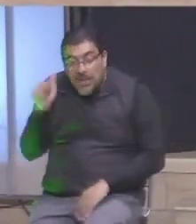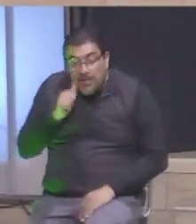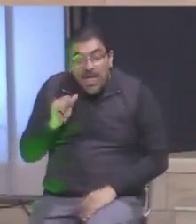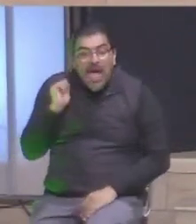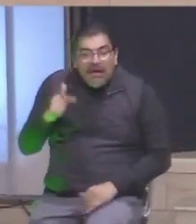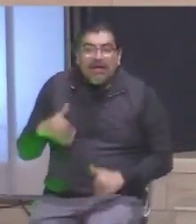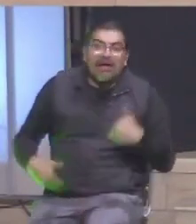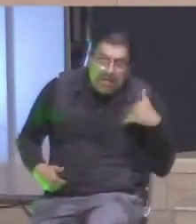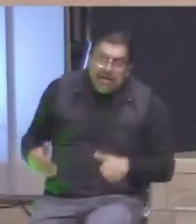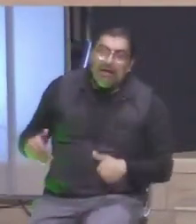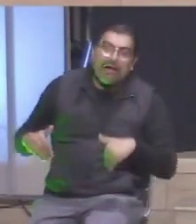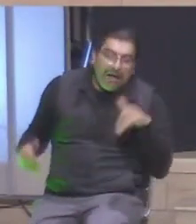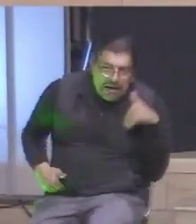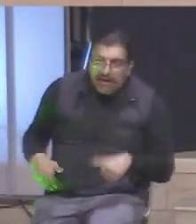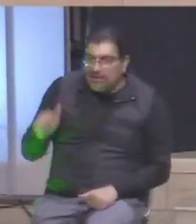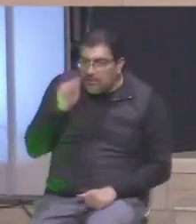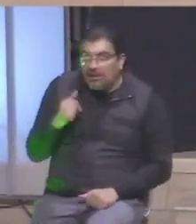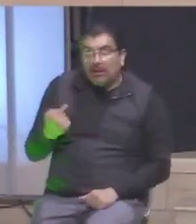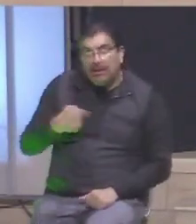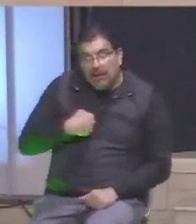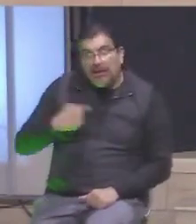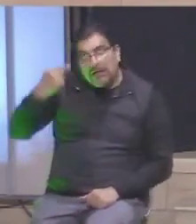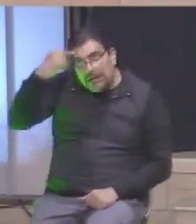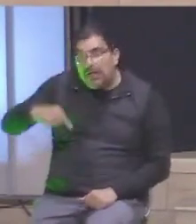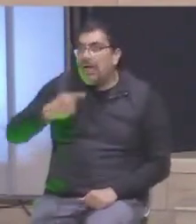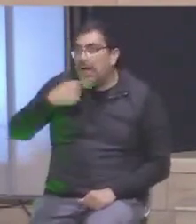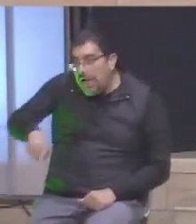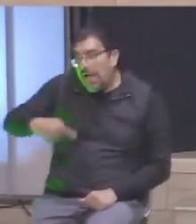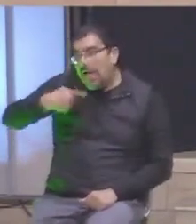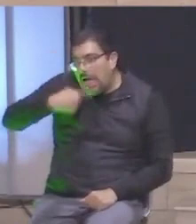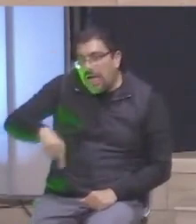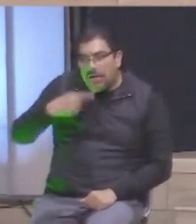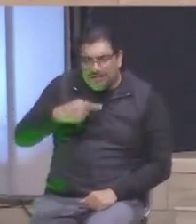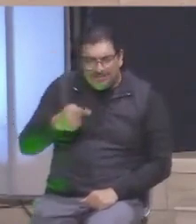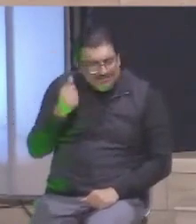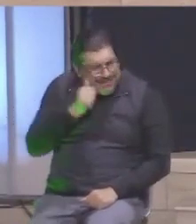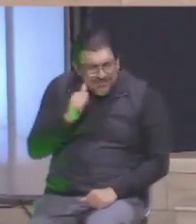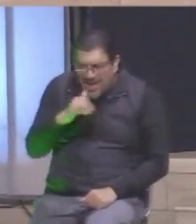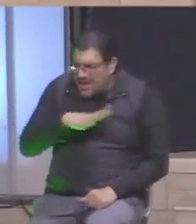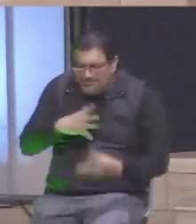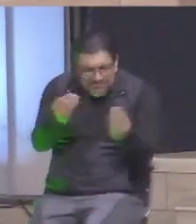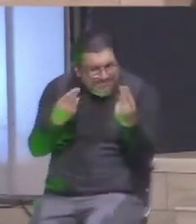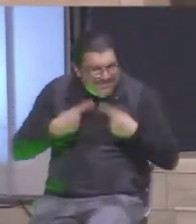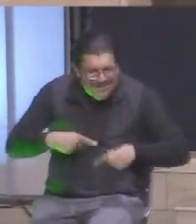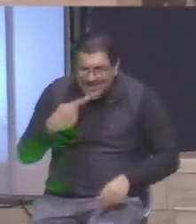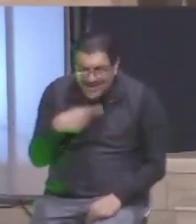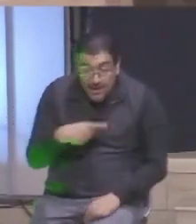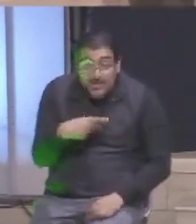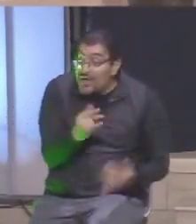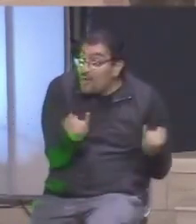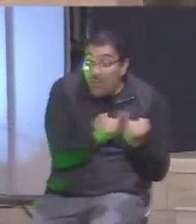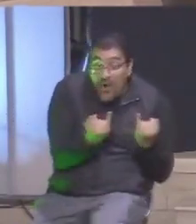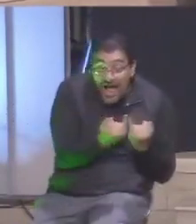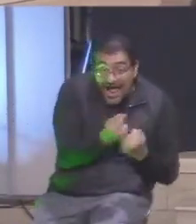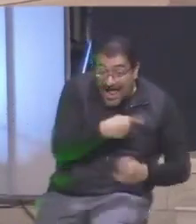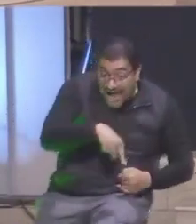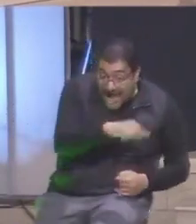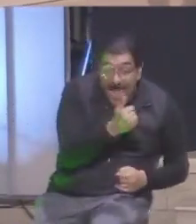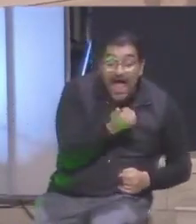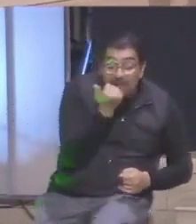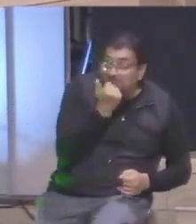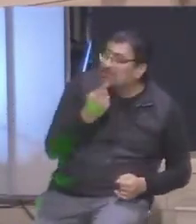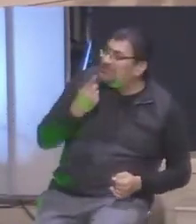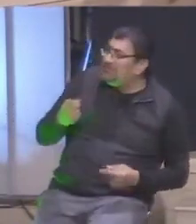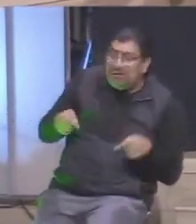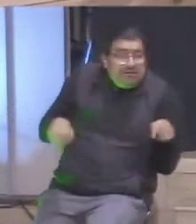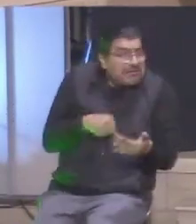sentir incómodo que te hace sentir como estrecho entonces me llama atención lo que dice el versículo los hijos de los Profetas dijeron a Eliseo he aquí